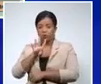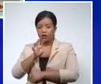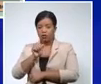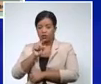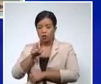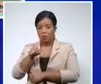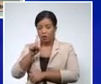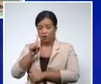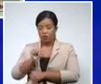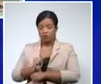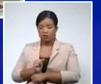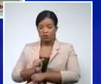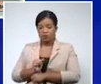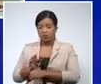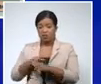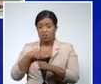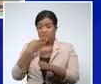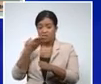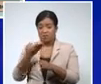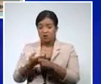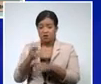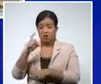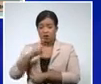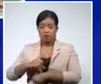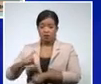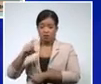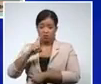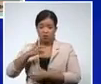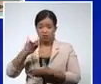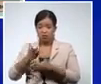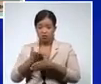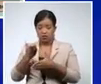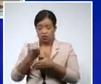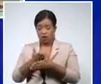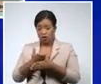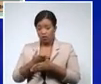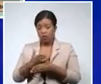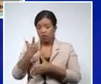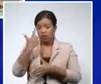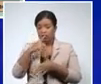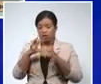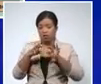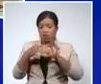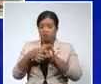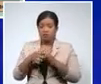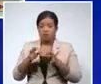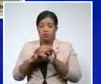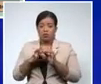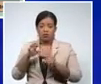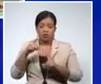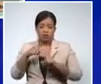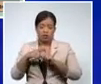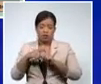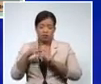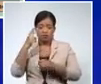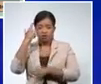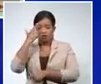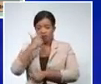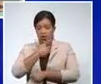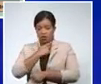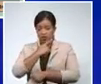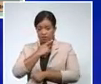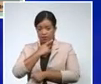124,1 y después le sigue Camagüey, Santiago, Artemisa, Guantánamo, Ciego de Ávila y